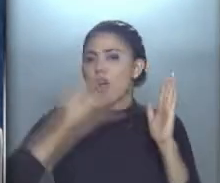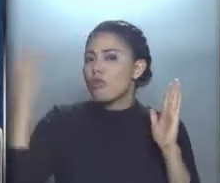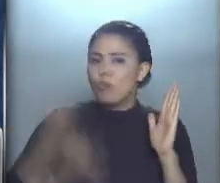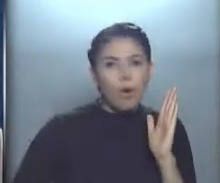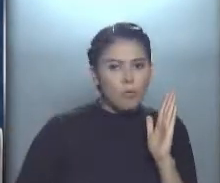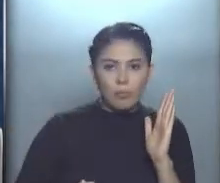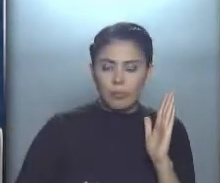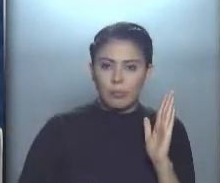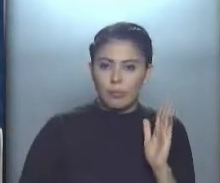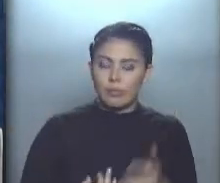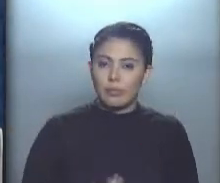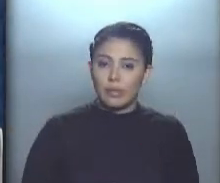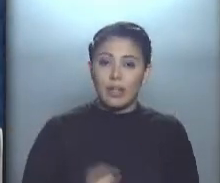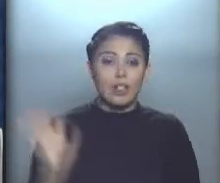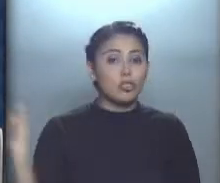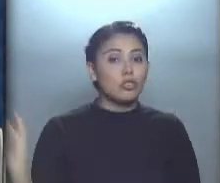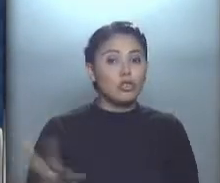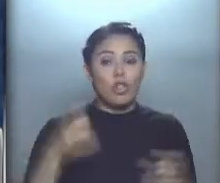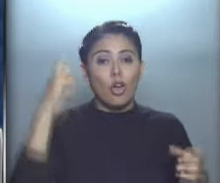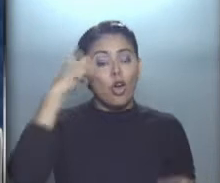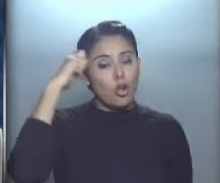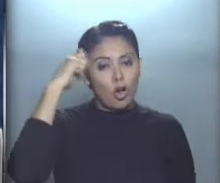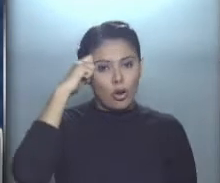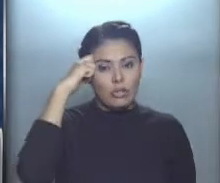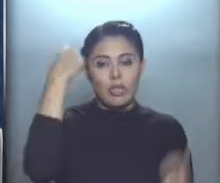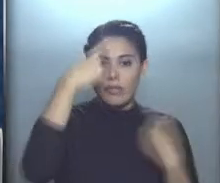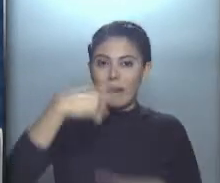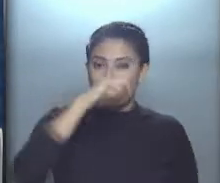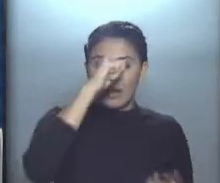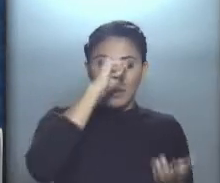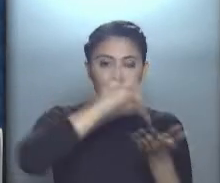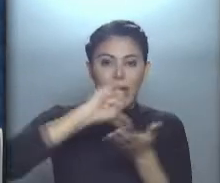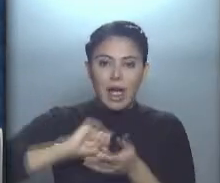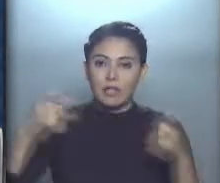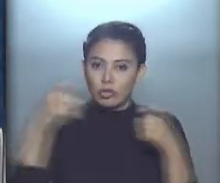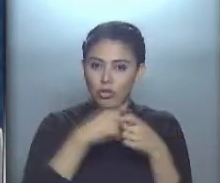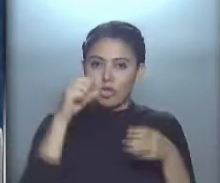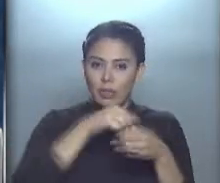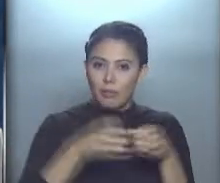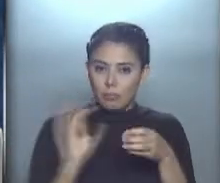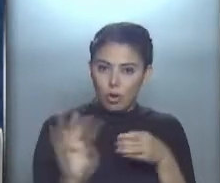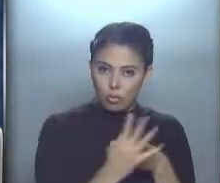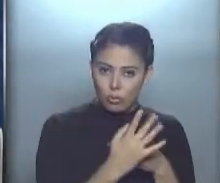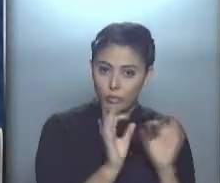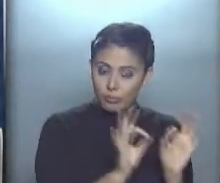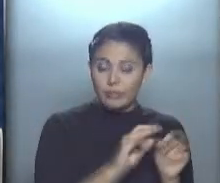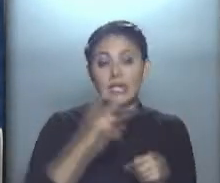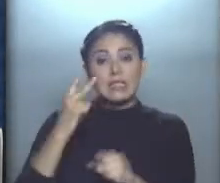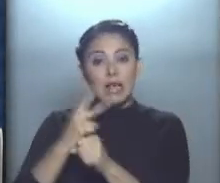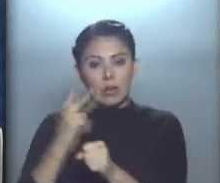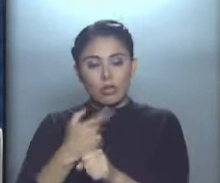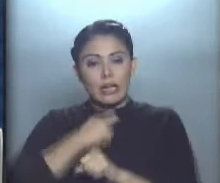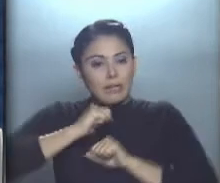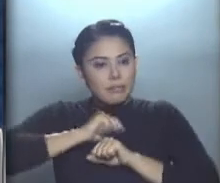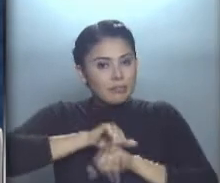sustanciales exigibles por parte de todos los congresos de los respectivos miembros y socios. En segundo lugar, quería